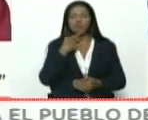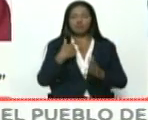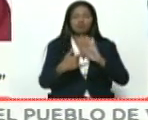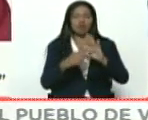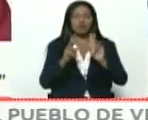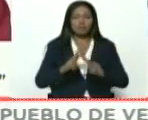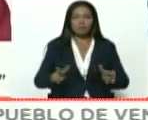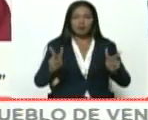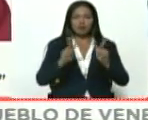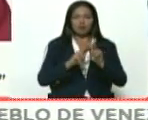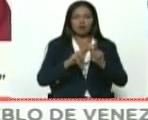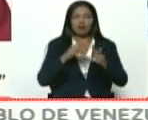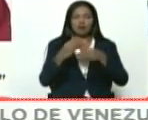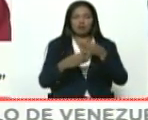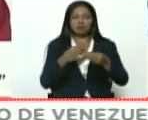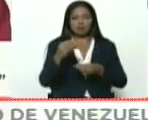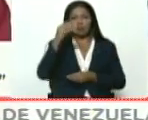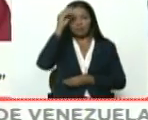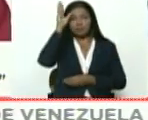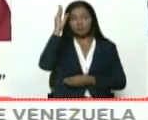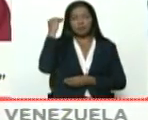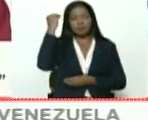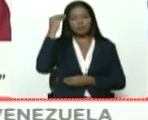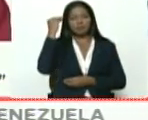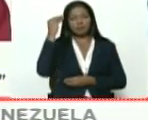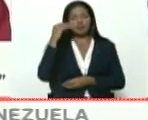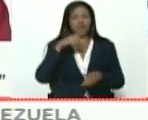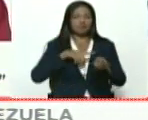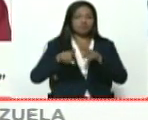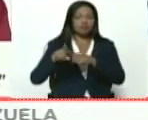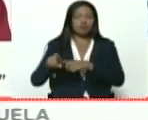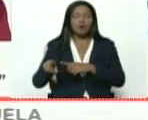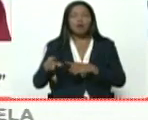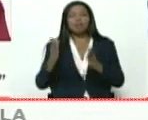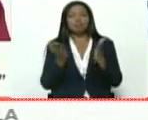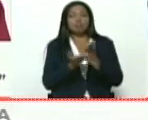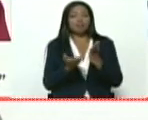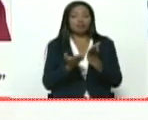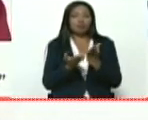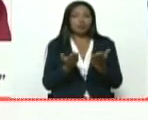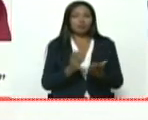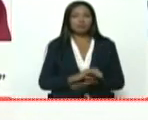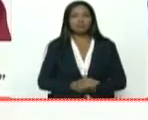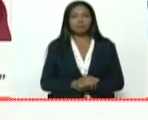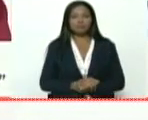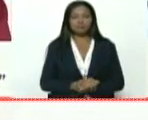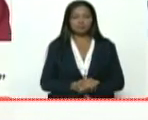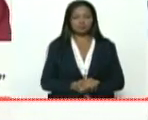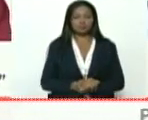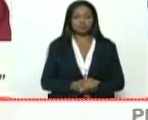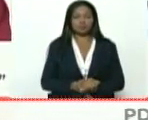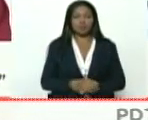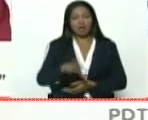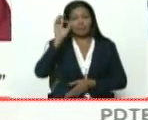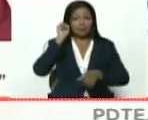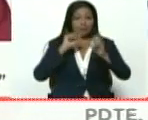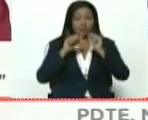con generar capacidad de pensamiento crítico, de estudio y sobre todo aprender,